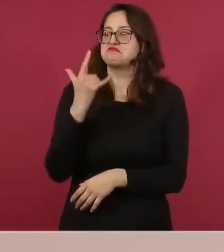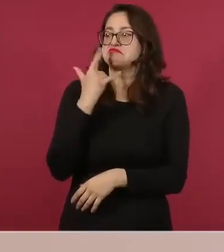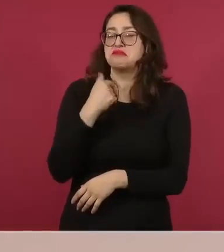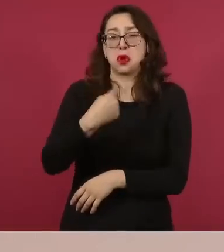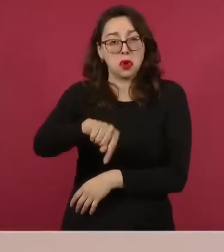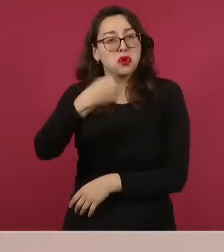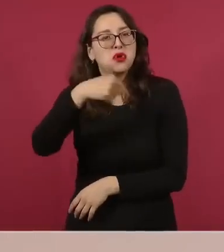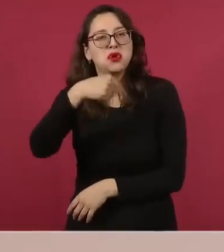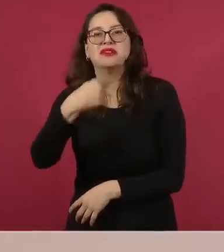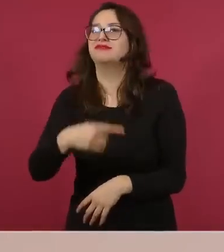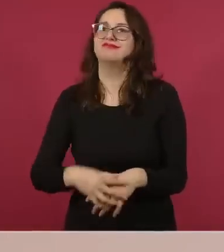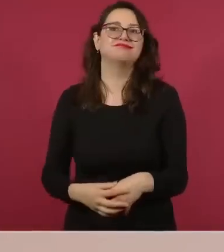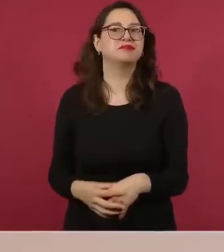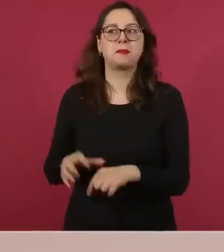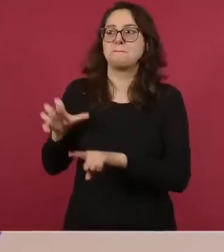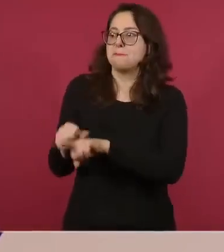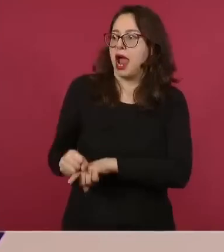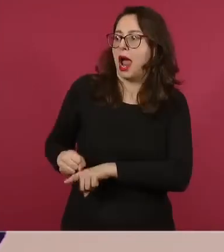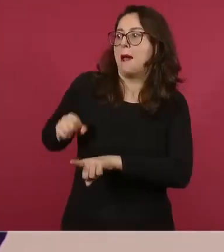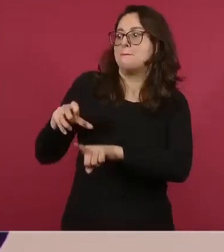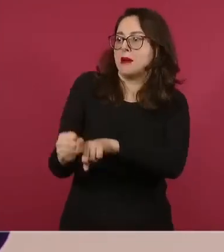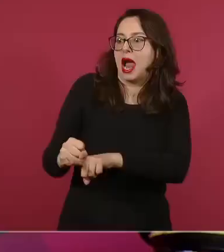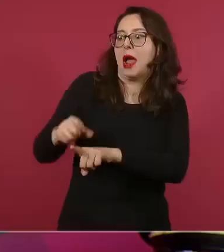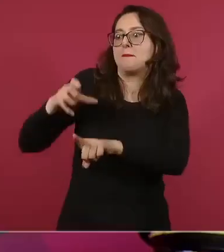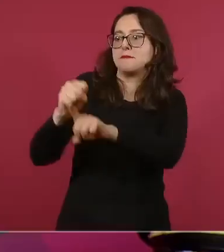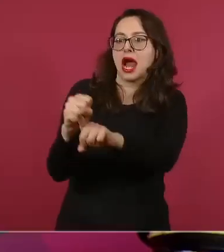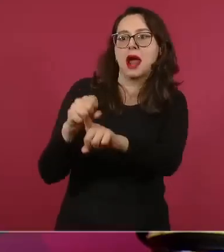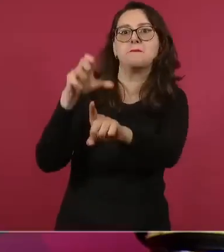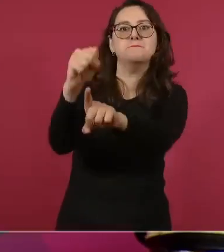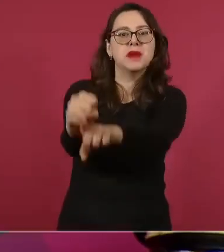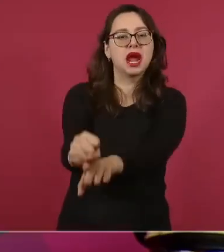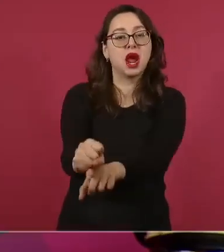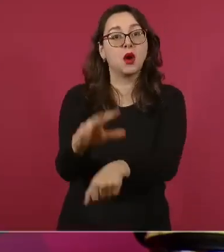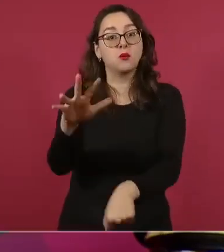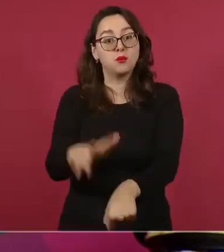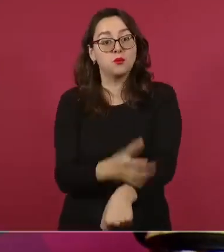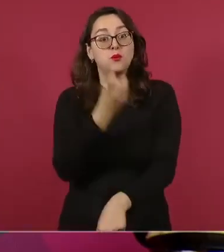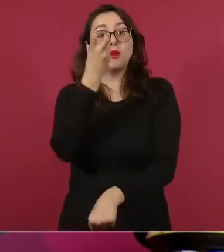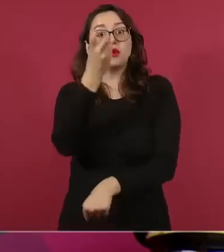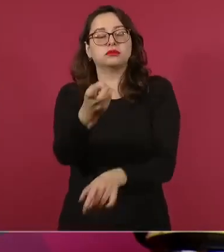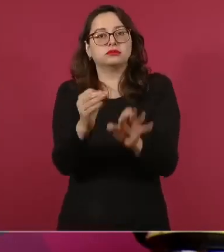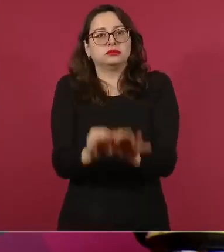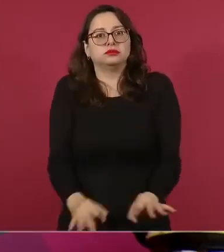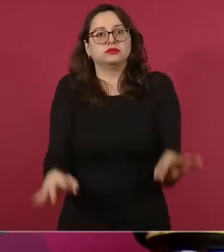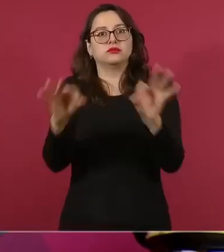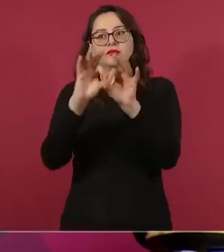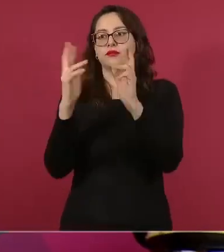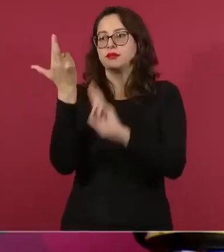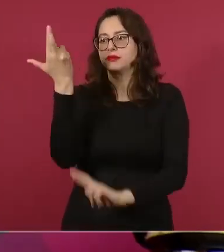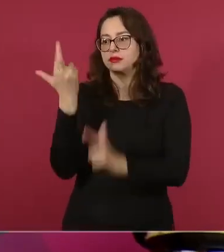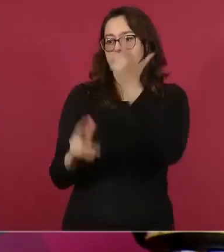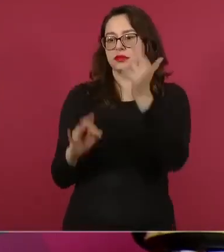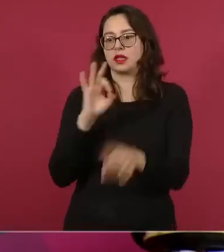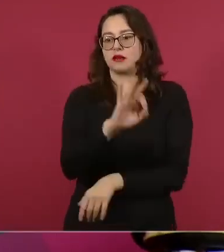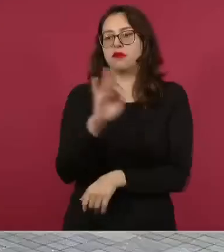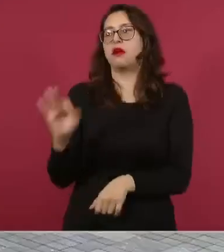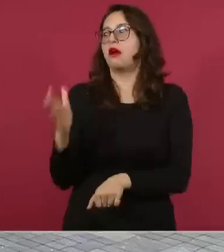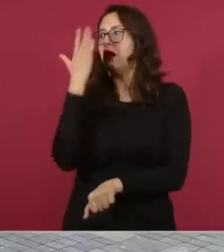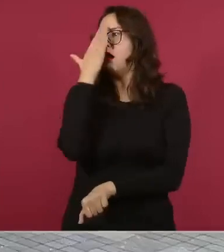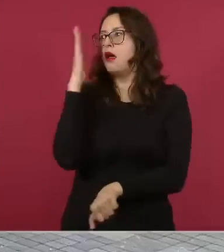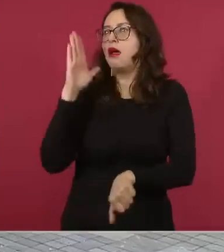fecha es histórica y fundacional en